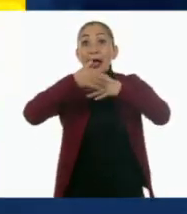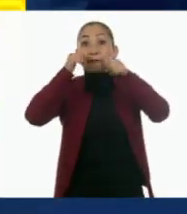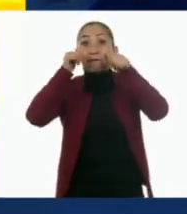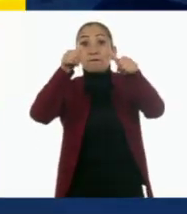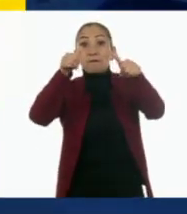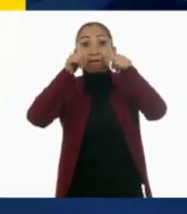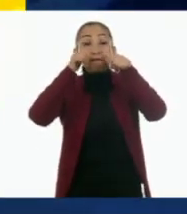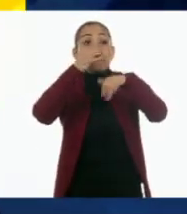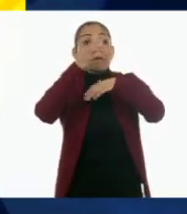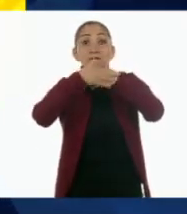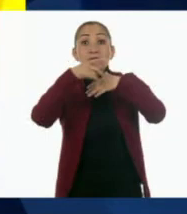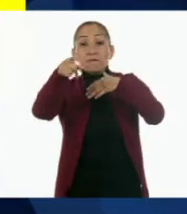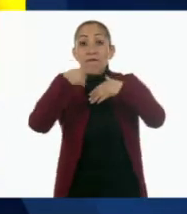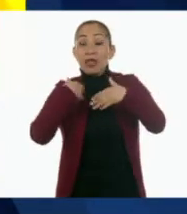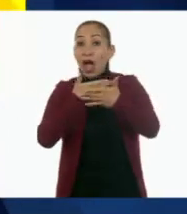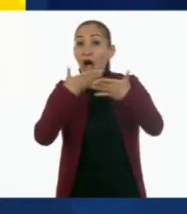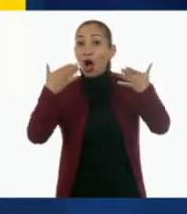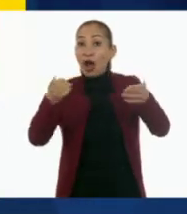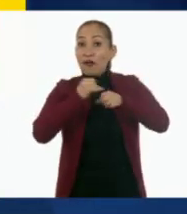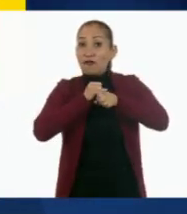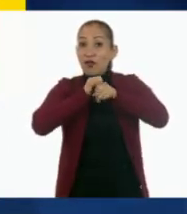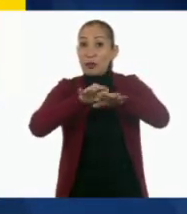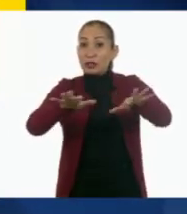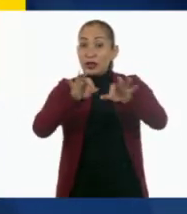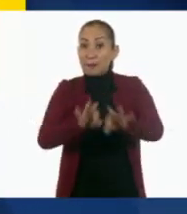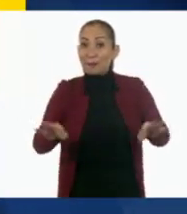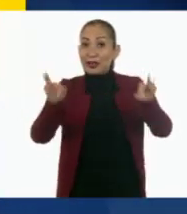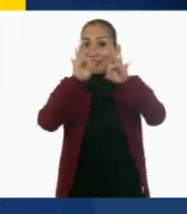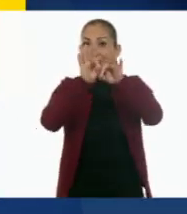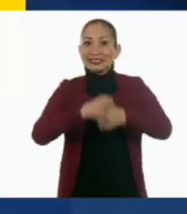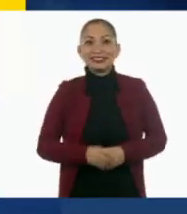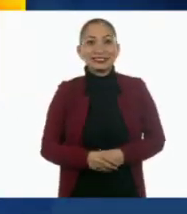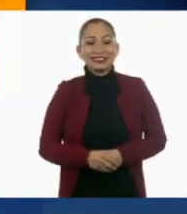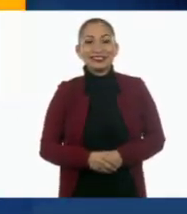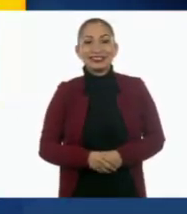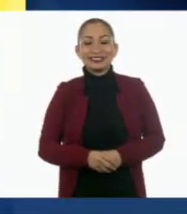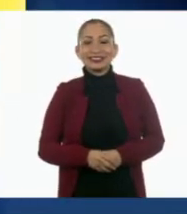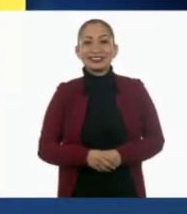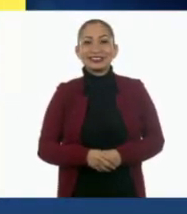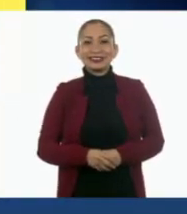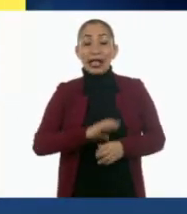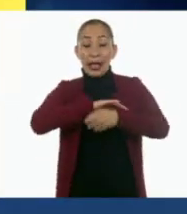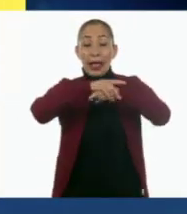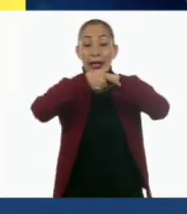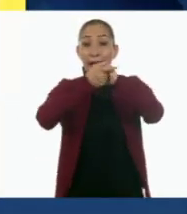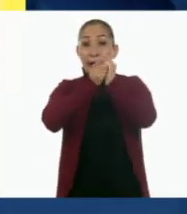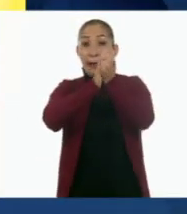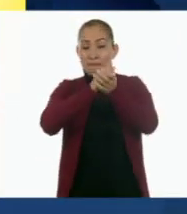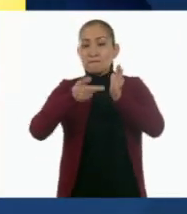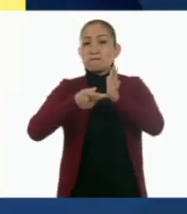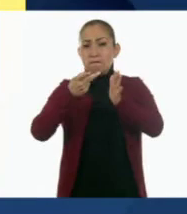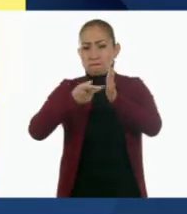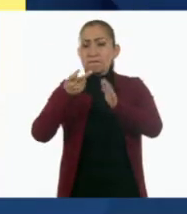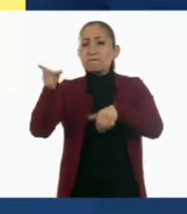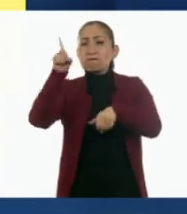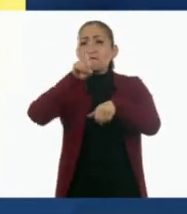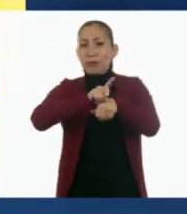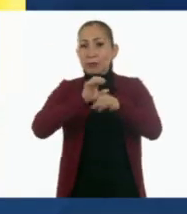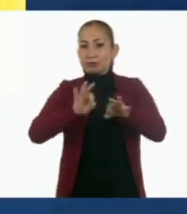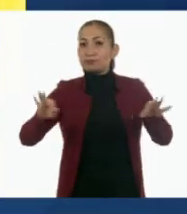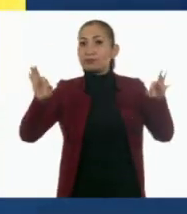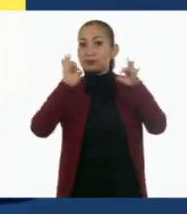¡Atención! ¡Atención! A continuación, información importante. Lavarnos las manos varias veces al día